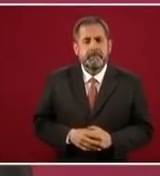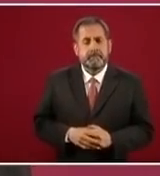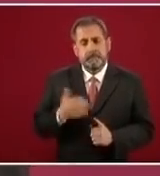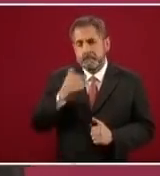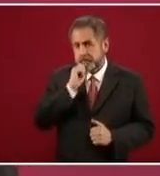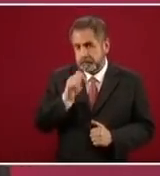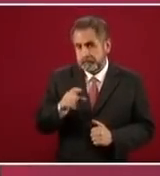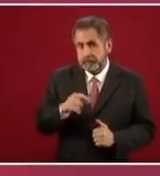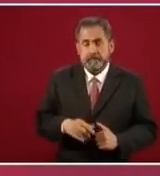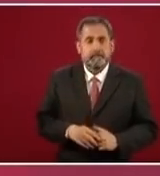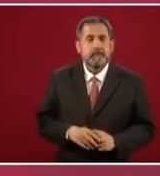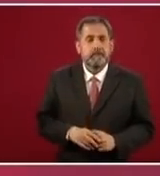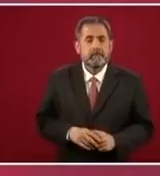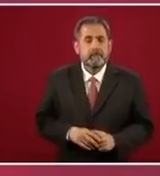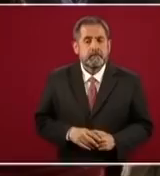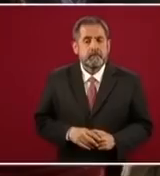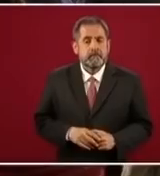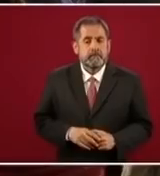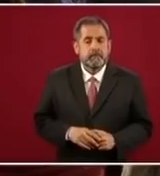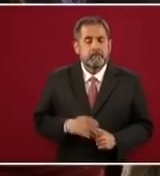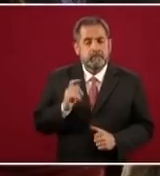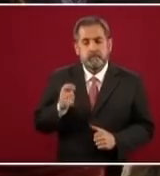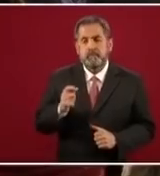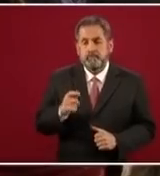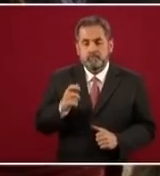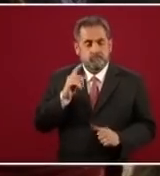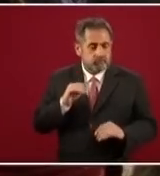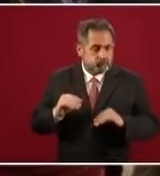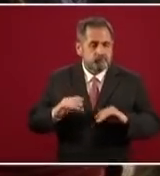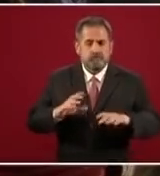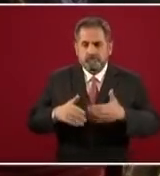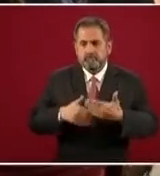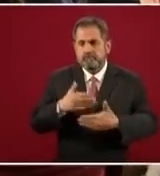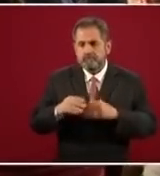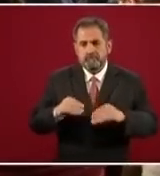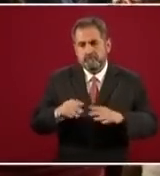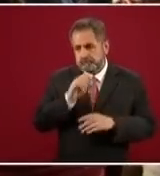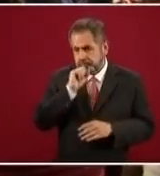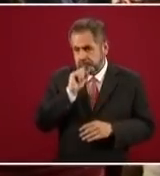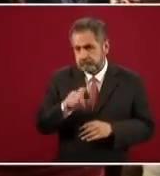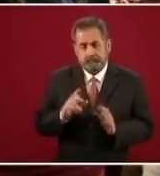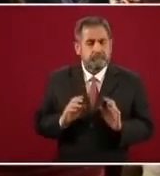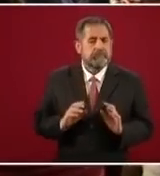Y pues es un movimiento también